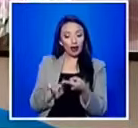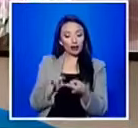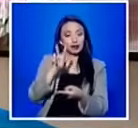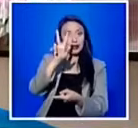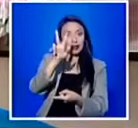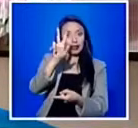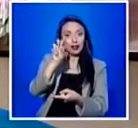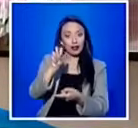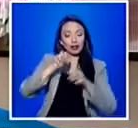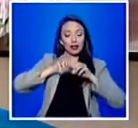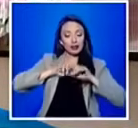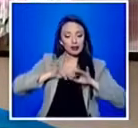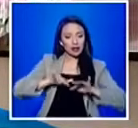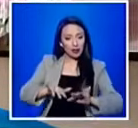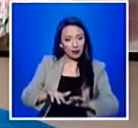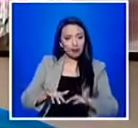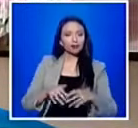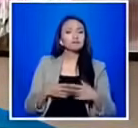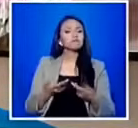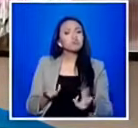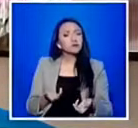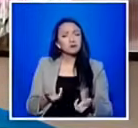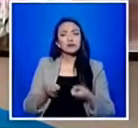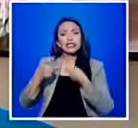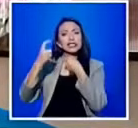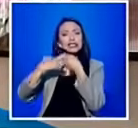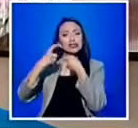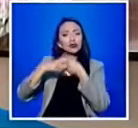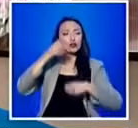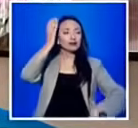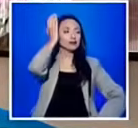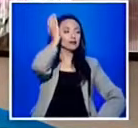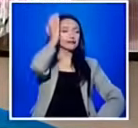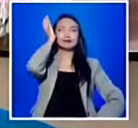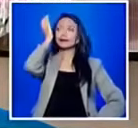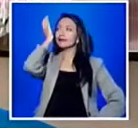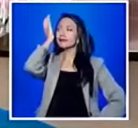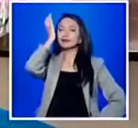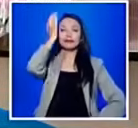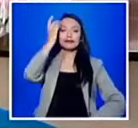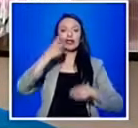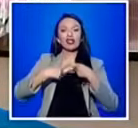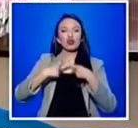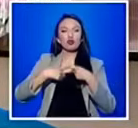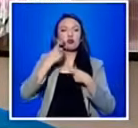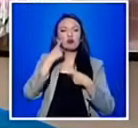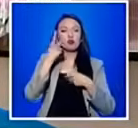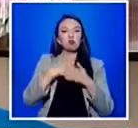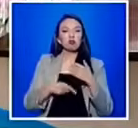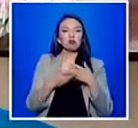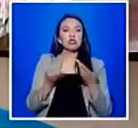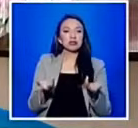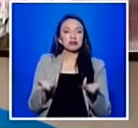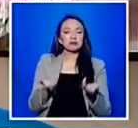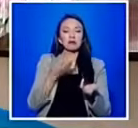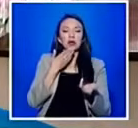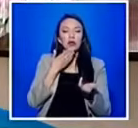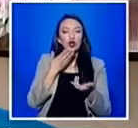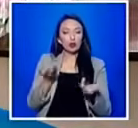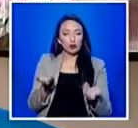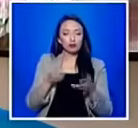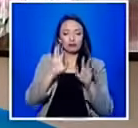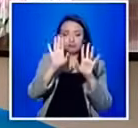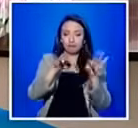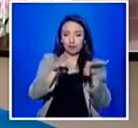30 de septiembre. Pero ¿cuáles son los requisitos y en qué consiste la labor que va a realizar la soberana durante este año? Se